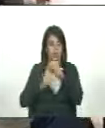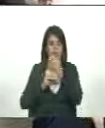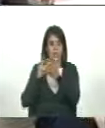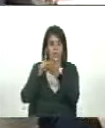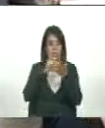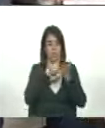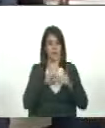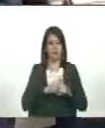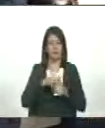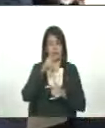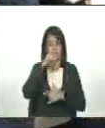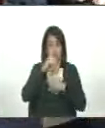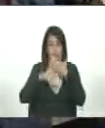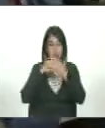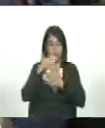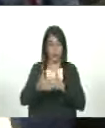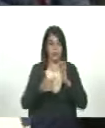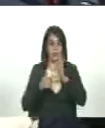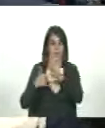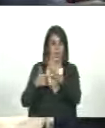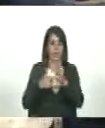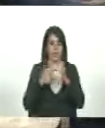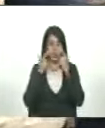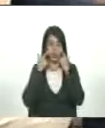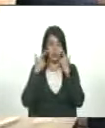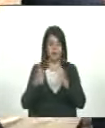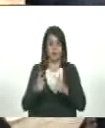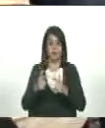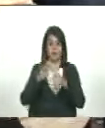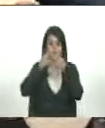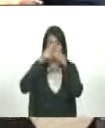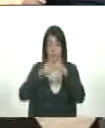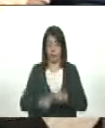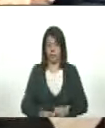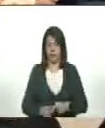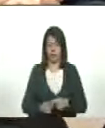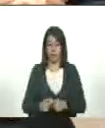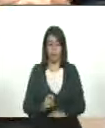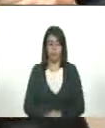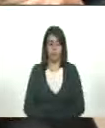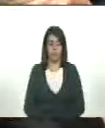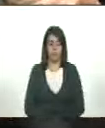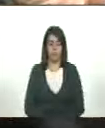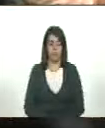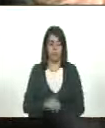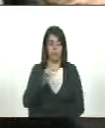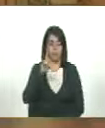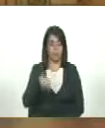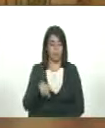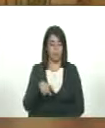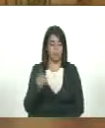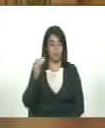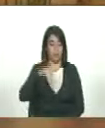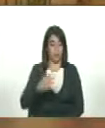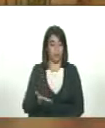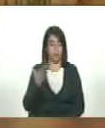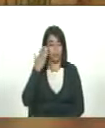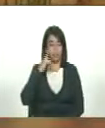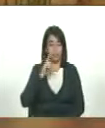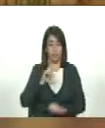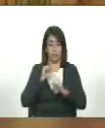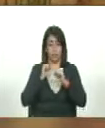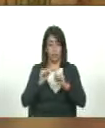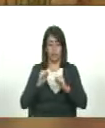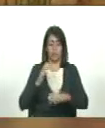cada año el presupuesto para el ejercicio financiero, Fue también el año de mayor recrudecimiento